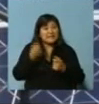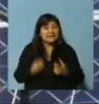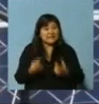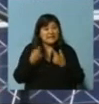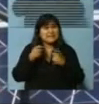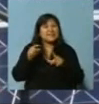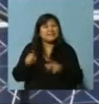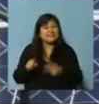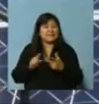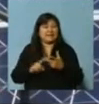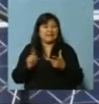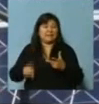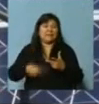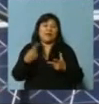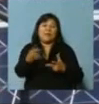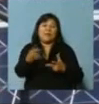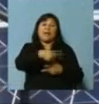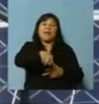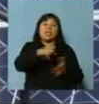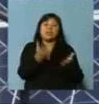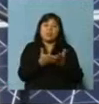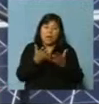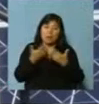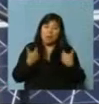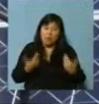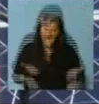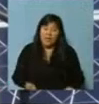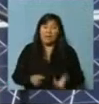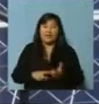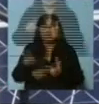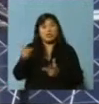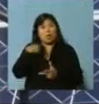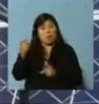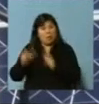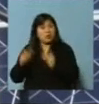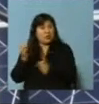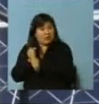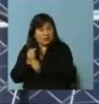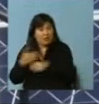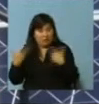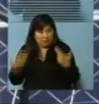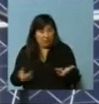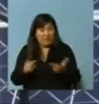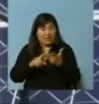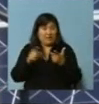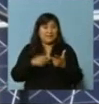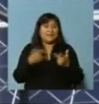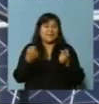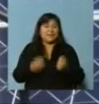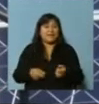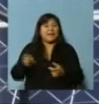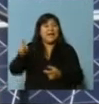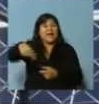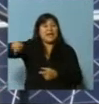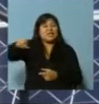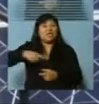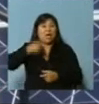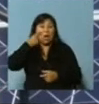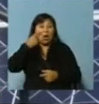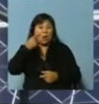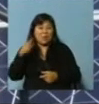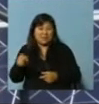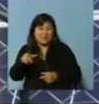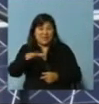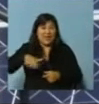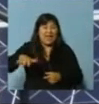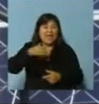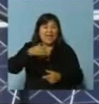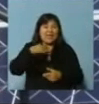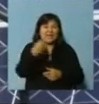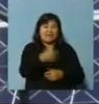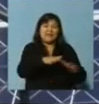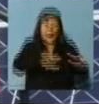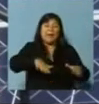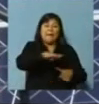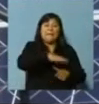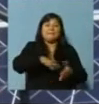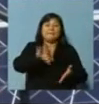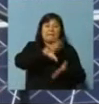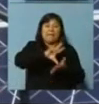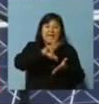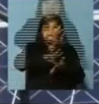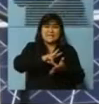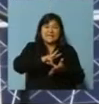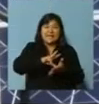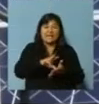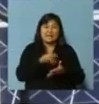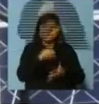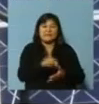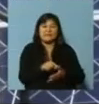y trabajar las personas. Ahí me decía el comisionado, están ahí regulando el tiempo en la plaza en Santa Catalina, porque los chicos se